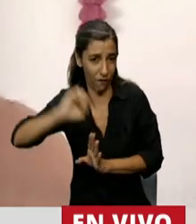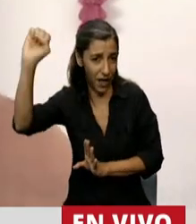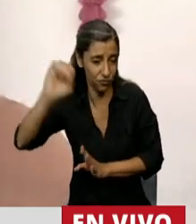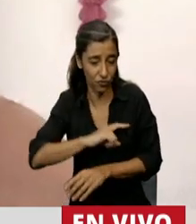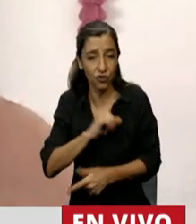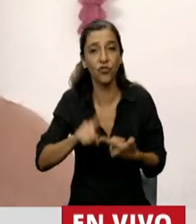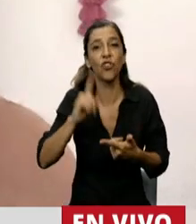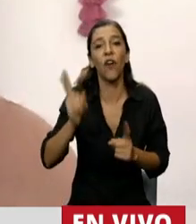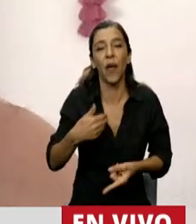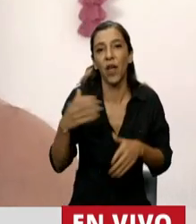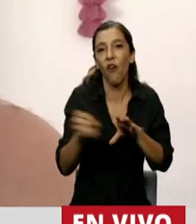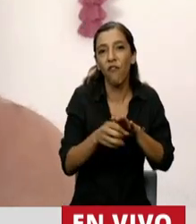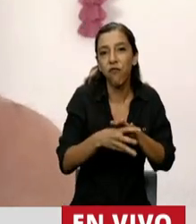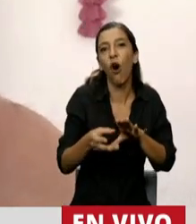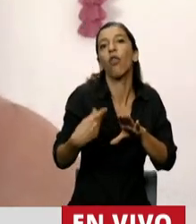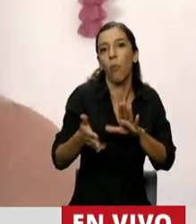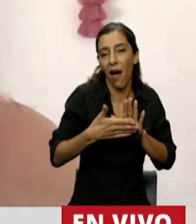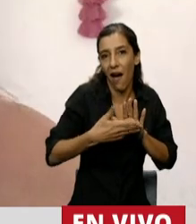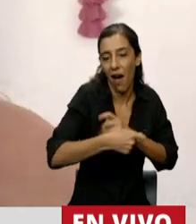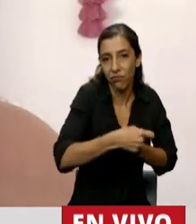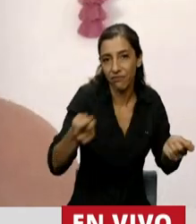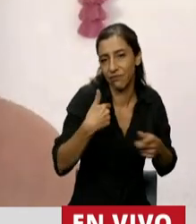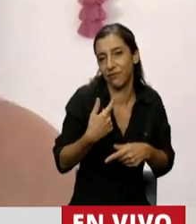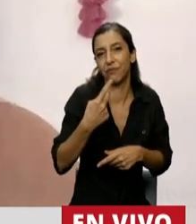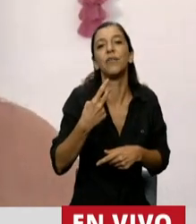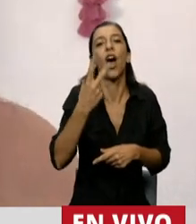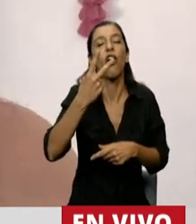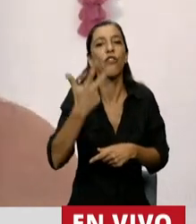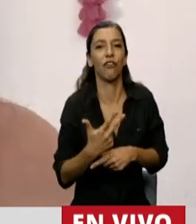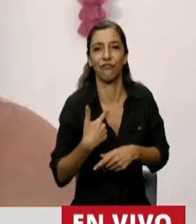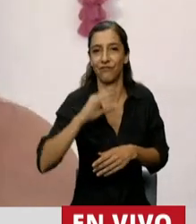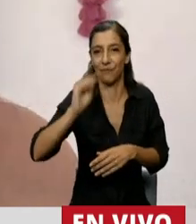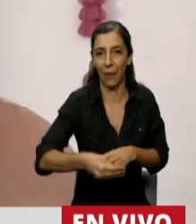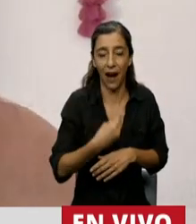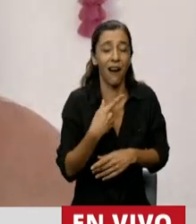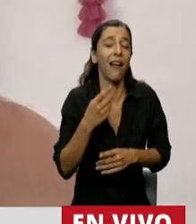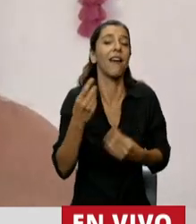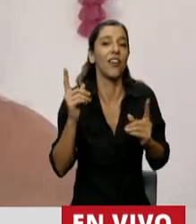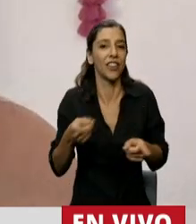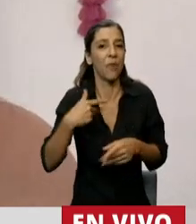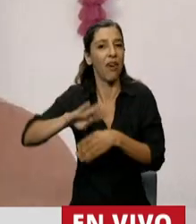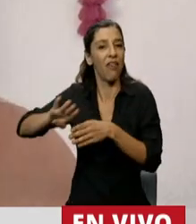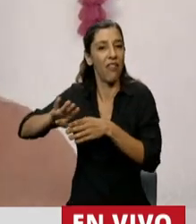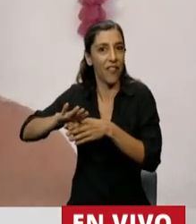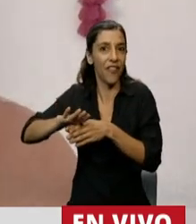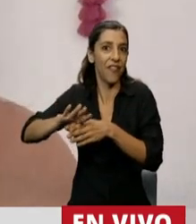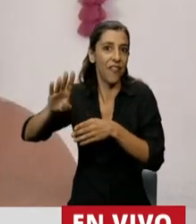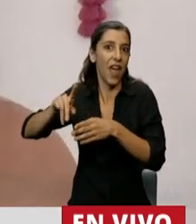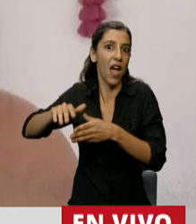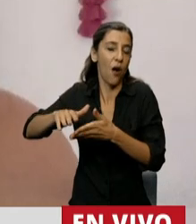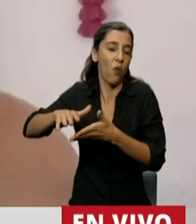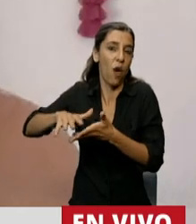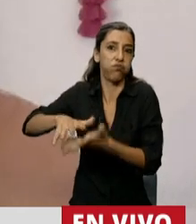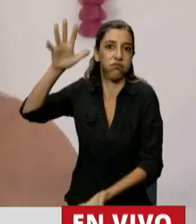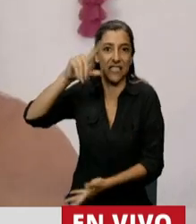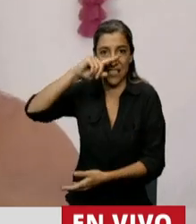Fondo de Garantía de Sustentabilidad, que perdió 2/3 de sus activos, y la deuda externa aumentó en un 76%